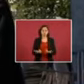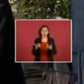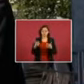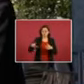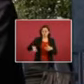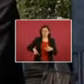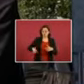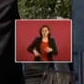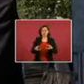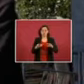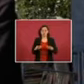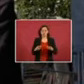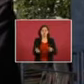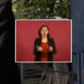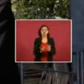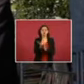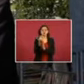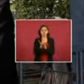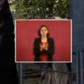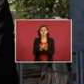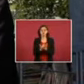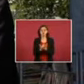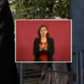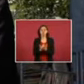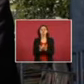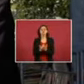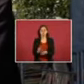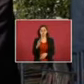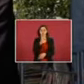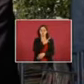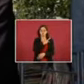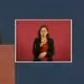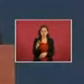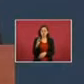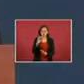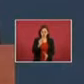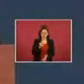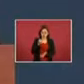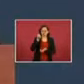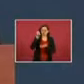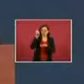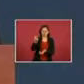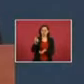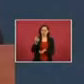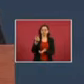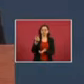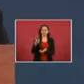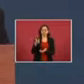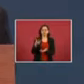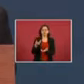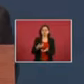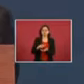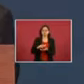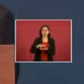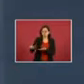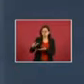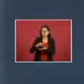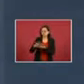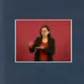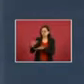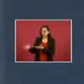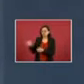costo del gobierno nos permite financiar el presupuesto sin